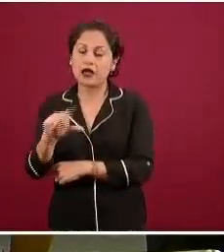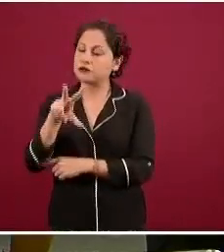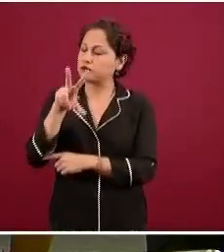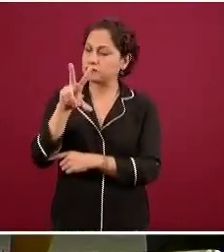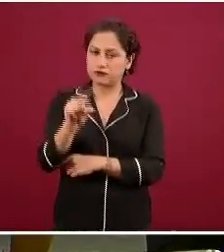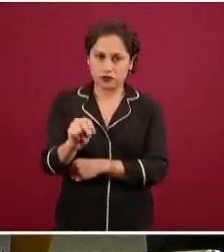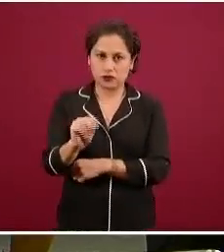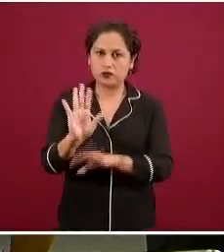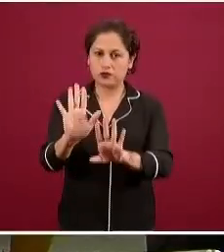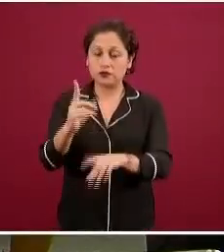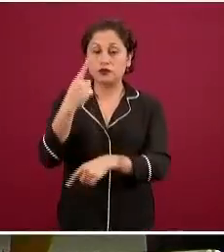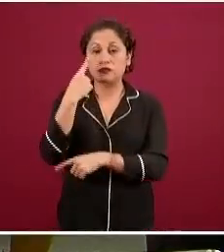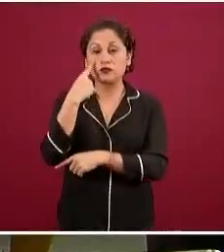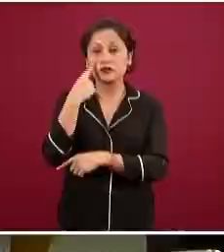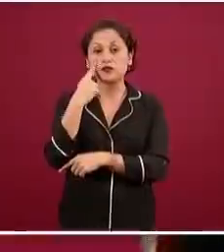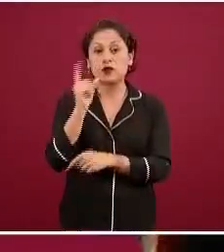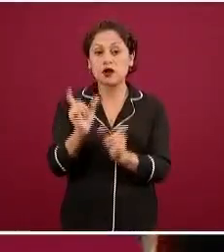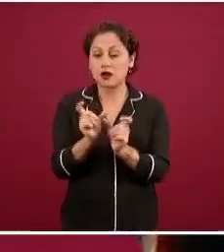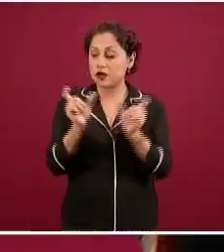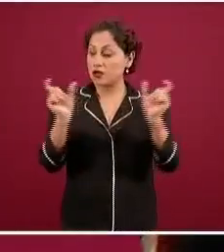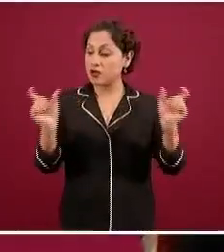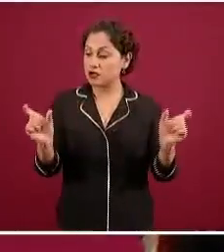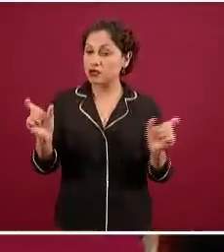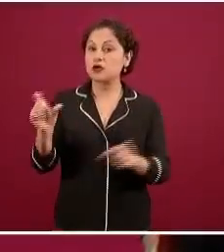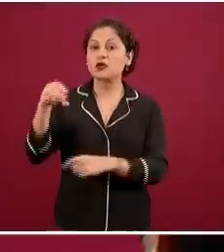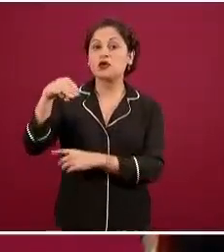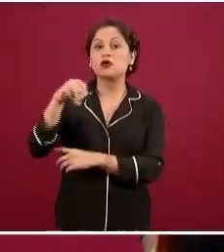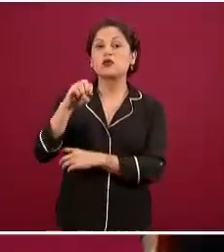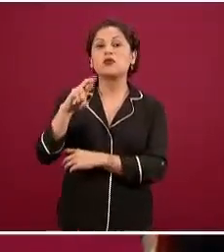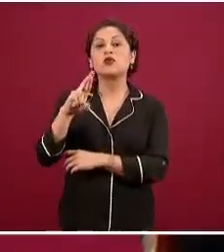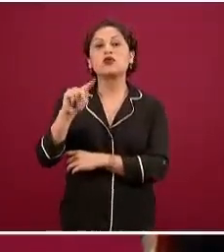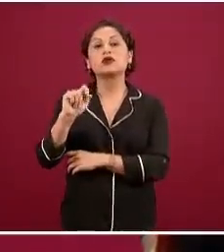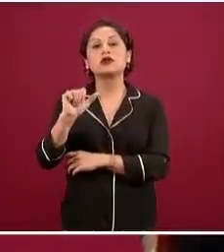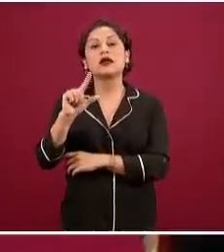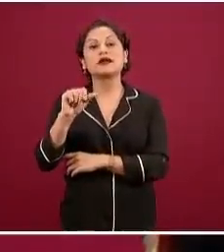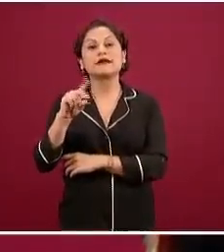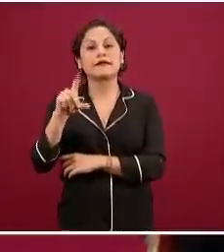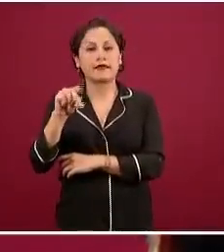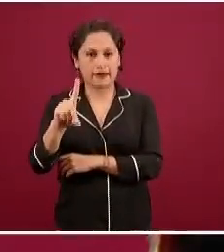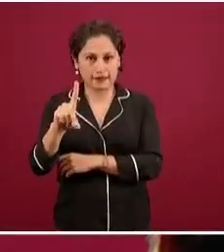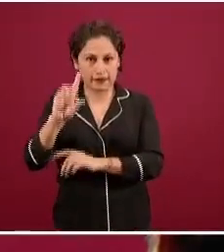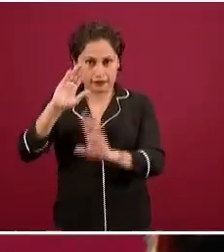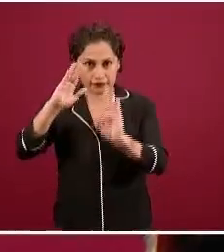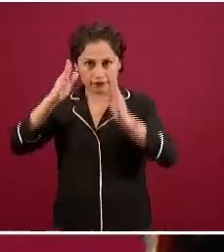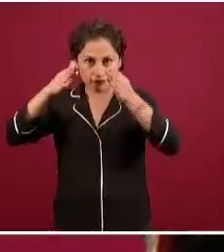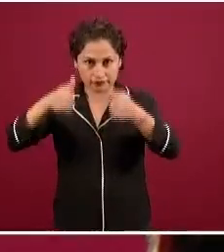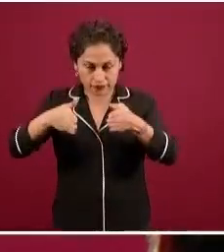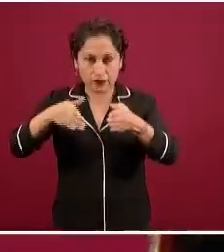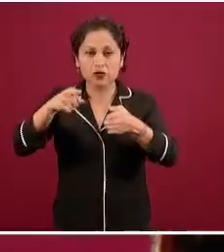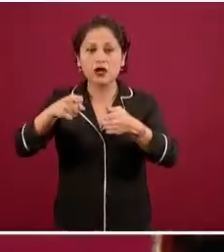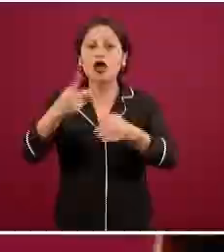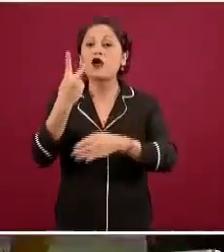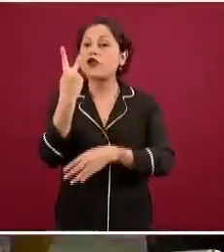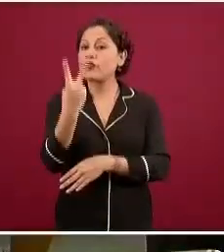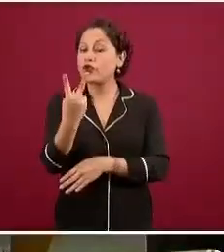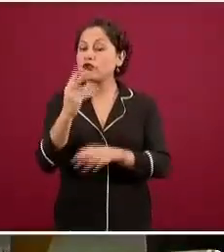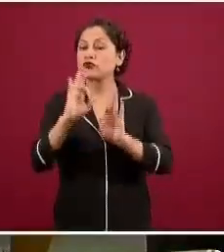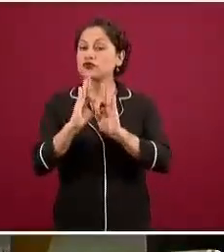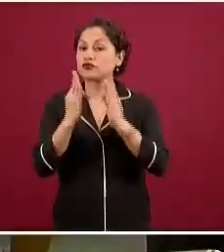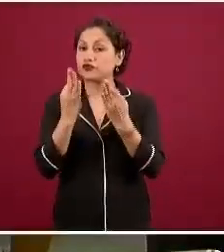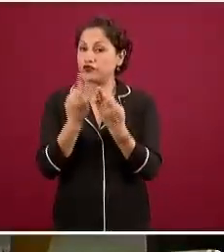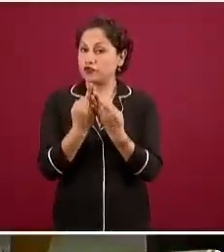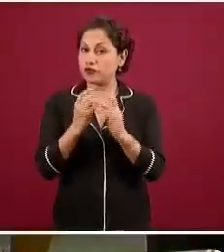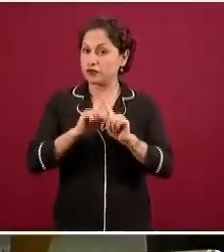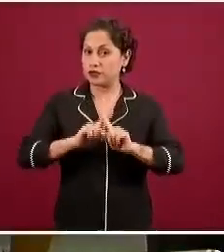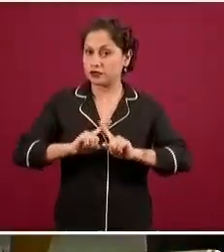interpretación de la mortalidad de acuerdo a dos maneras de identificarla, y las dos se usan diariamente